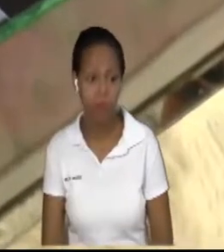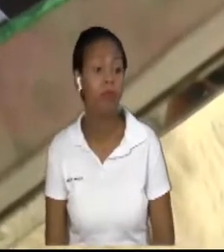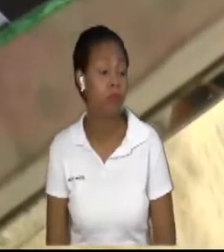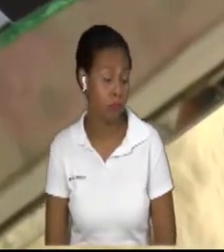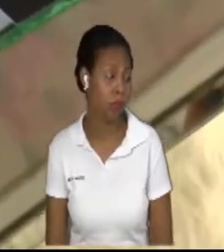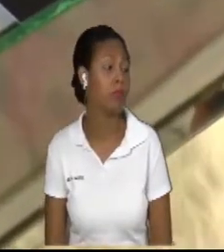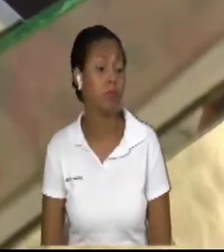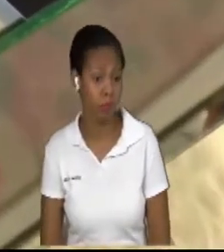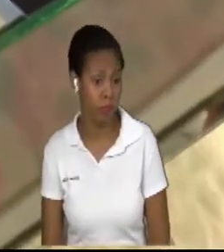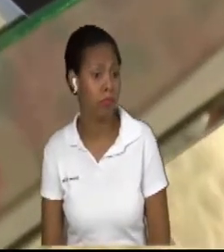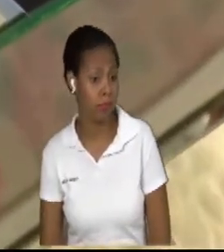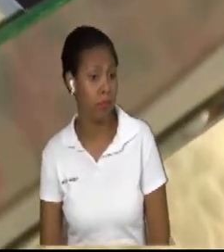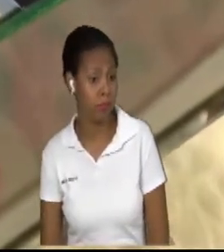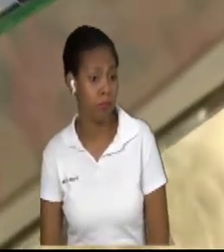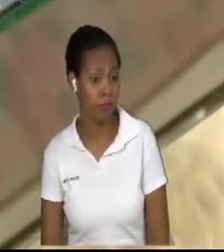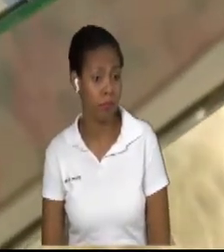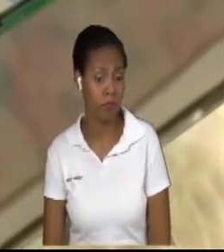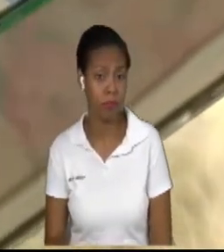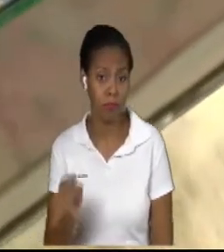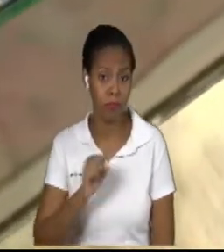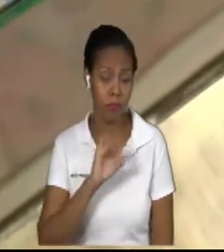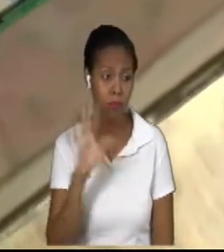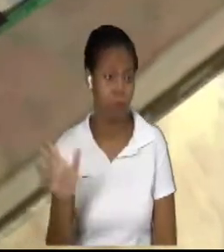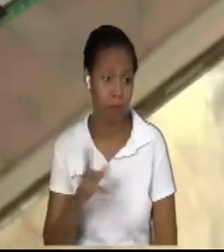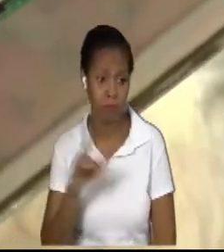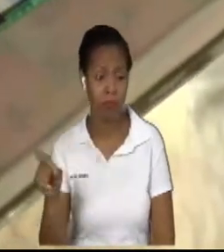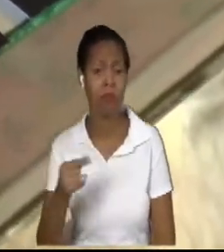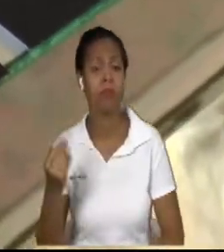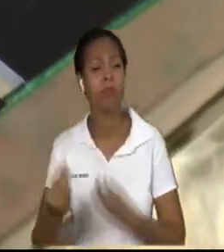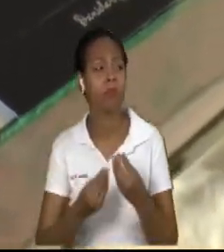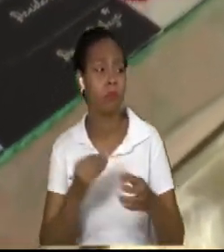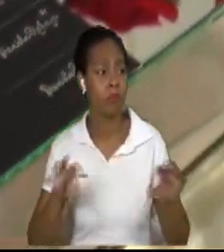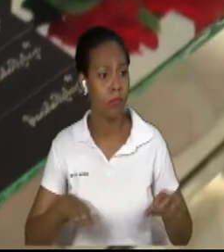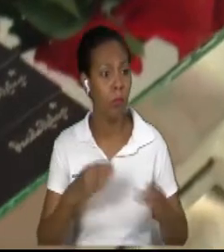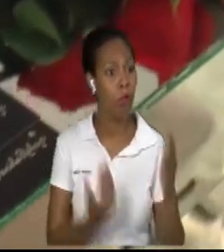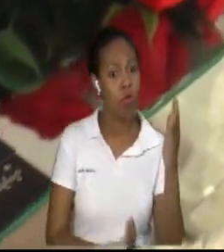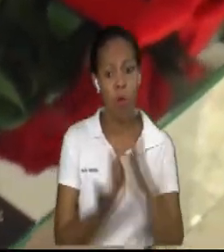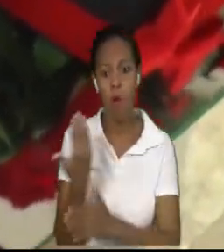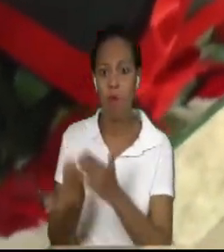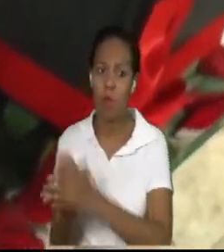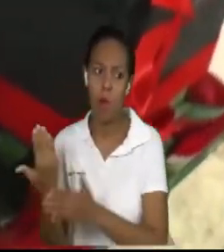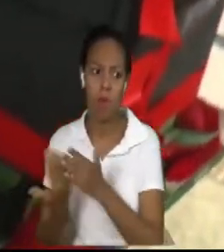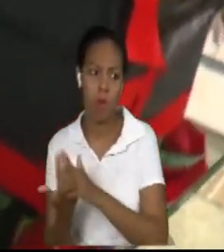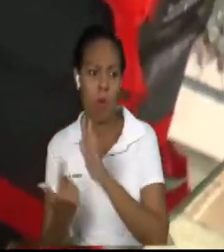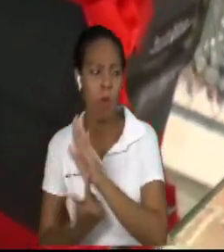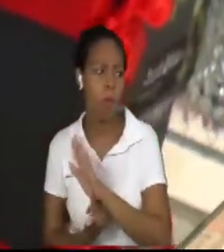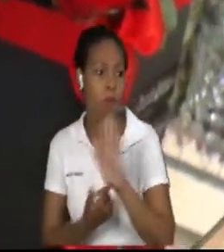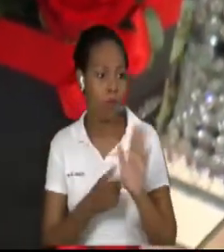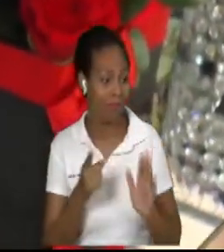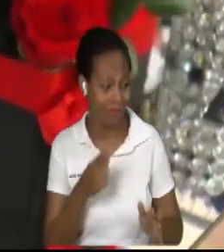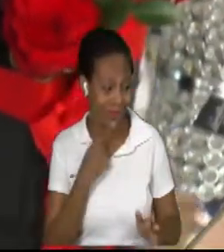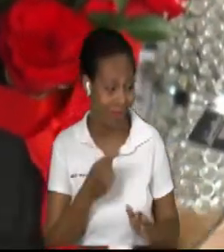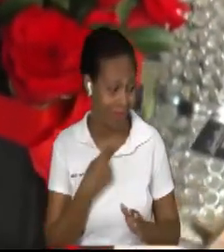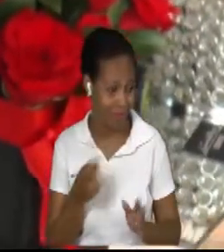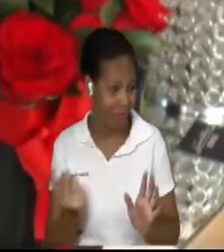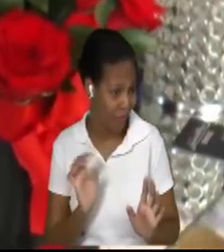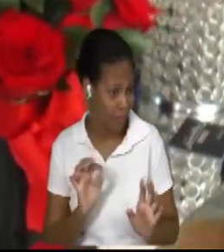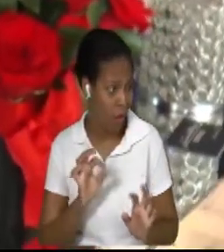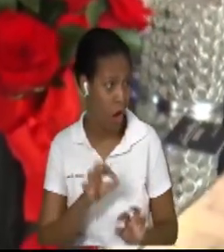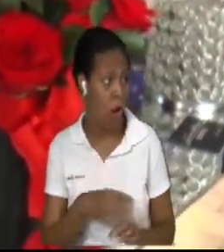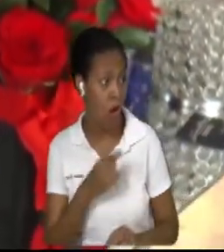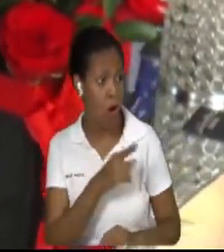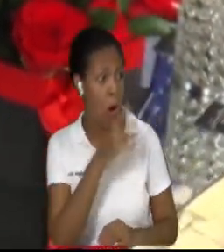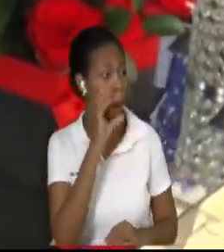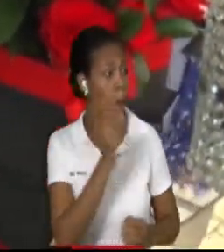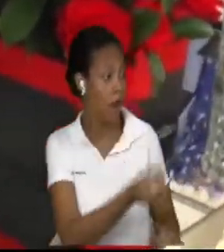sí, la Torre de Mavit ha llevado también eso, como lo venimos diciendo, innovando, porque como lo dices, no solo el hombre es